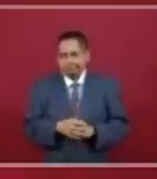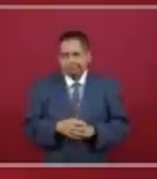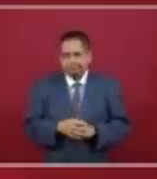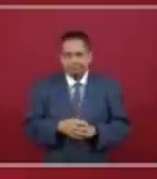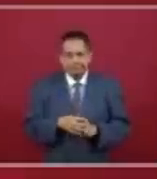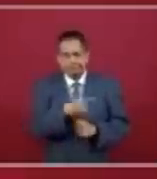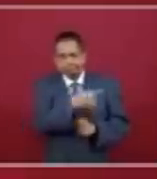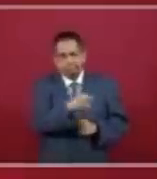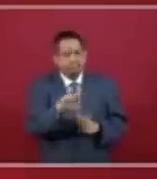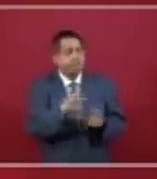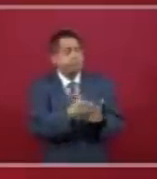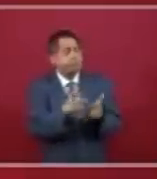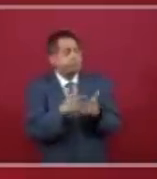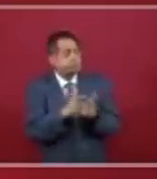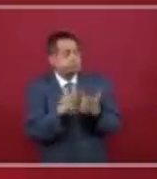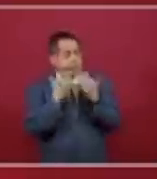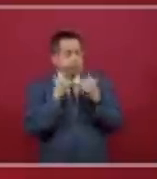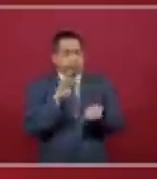los grupos